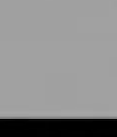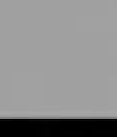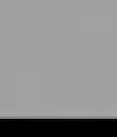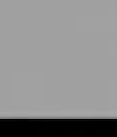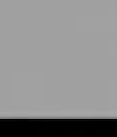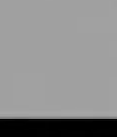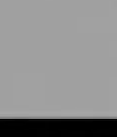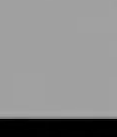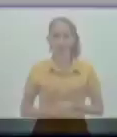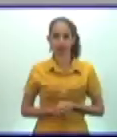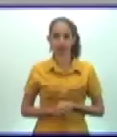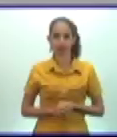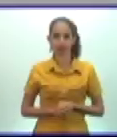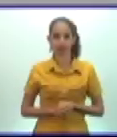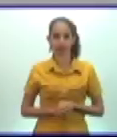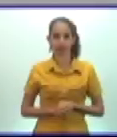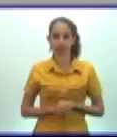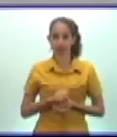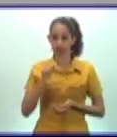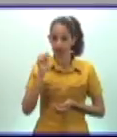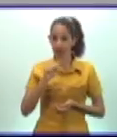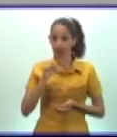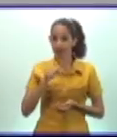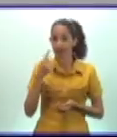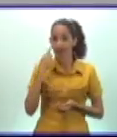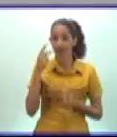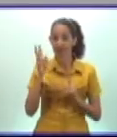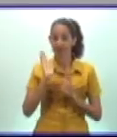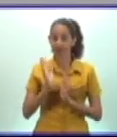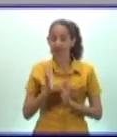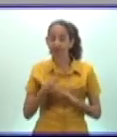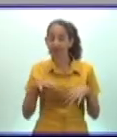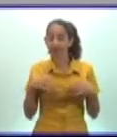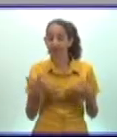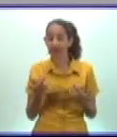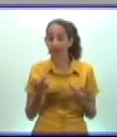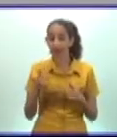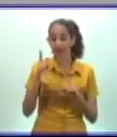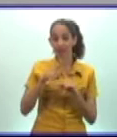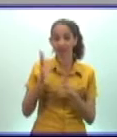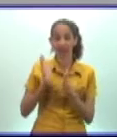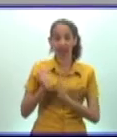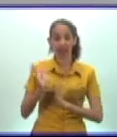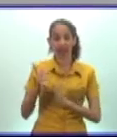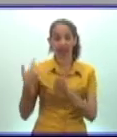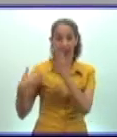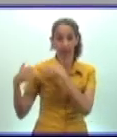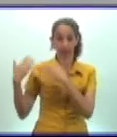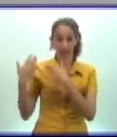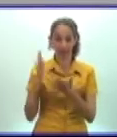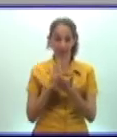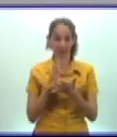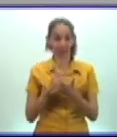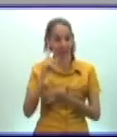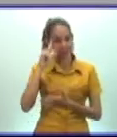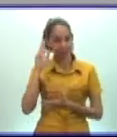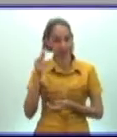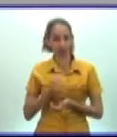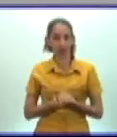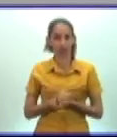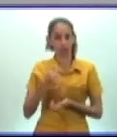Así concluye la revisión de la tarea de aprendizaje de nuestro encuentro anterior.